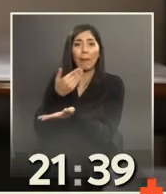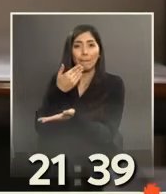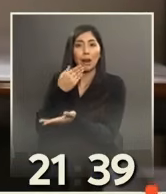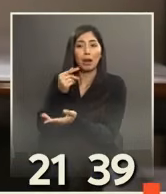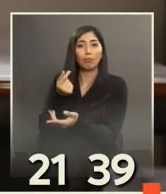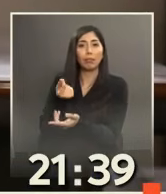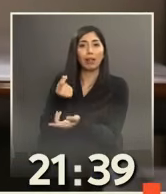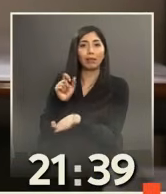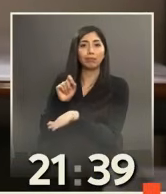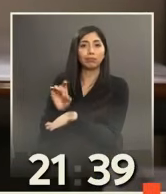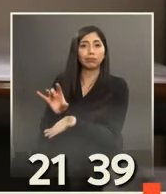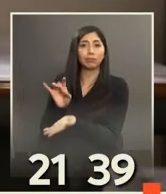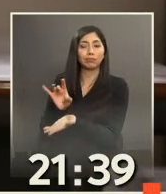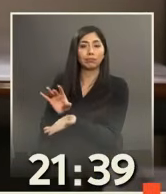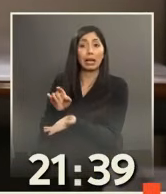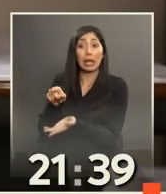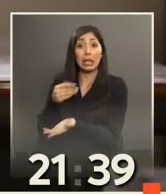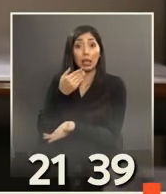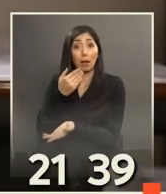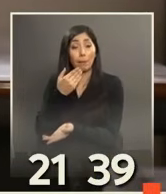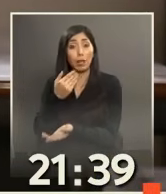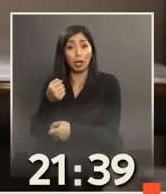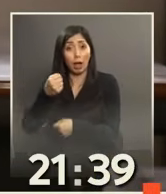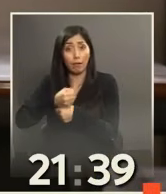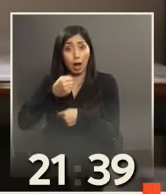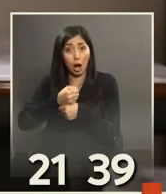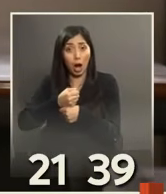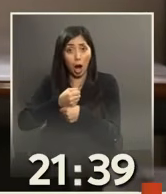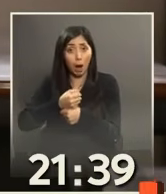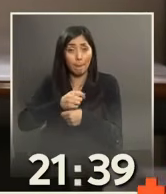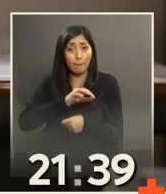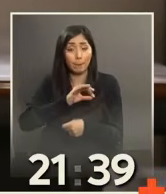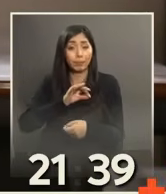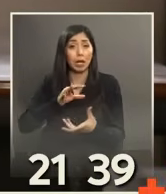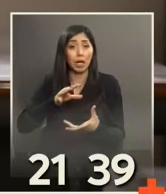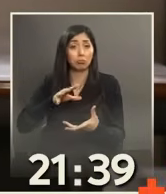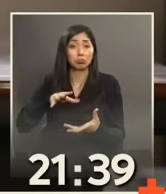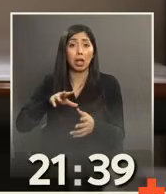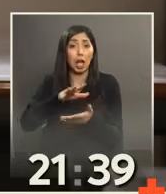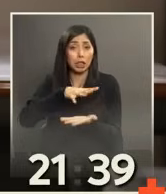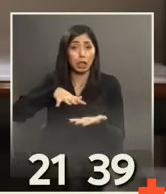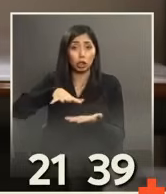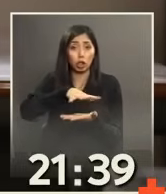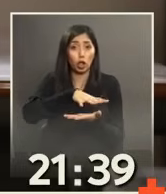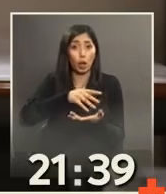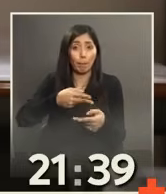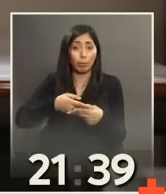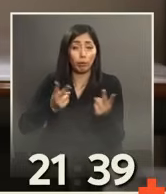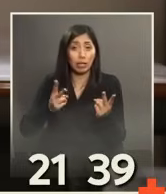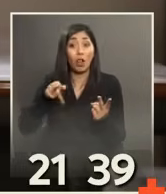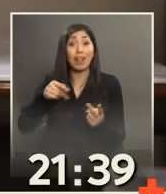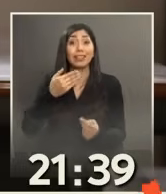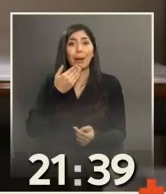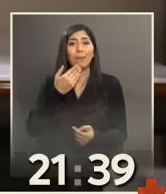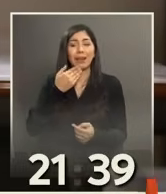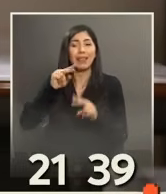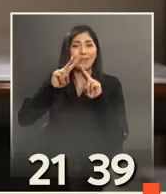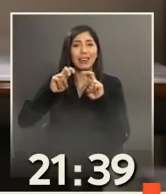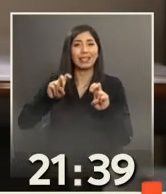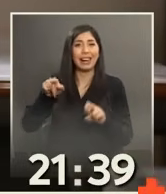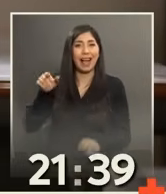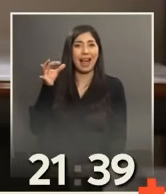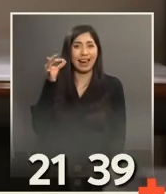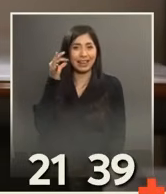además ejercía un determinado cargo público al momento de los hechos. Por lo tanto, por cierto, que está dentro de la investigación. Y si corresponde,